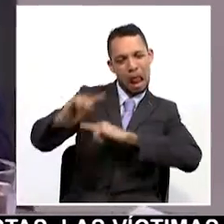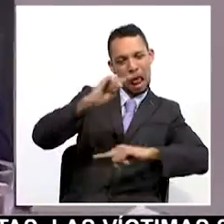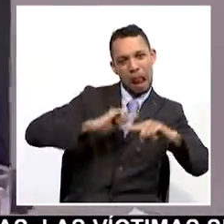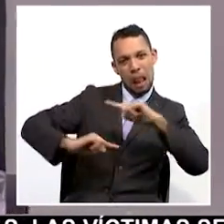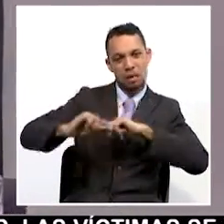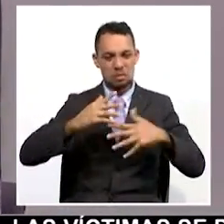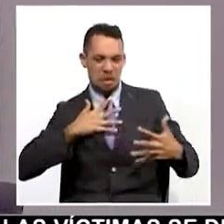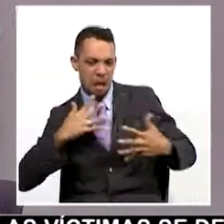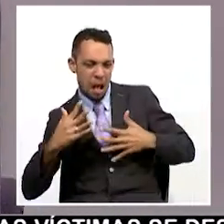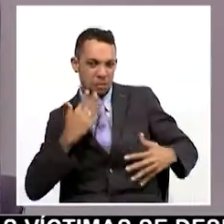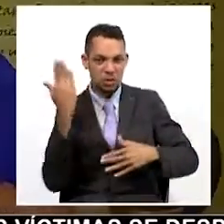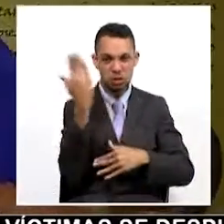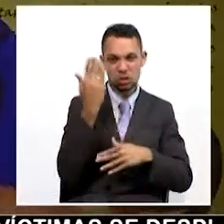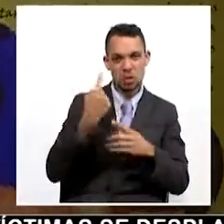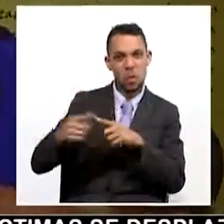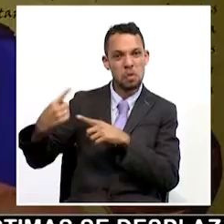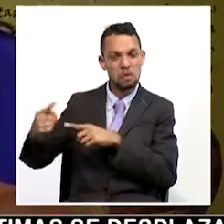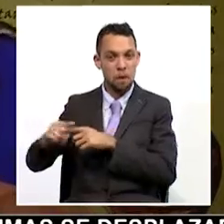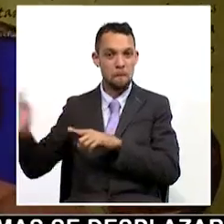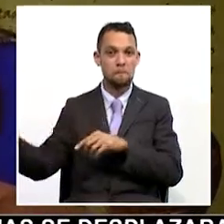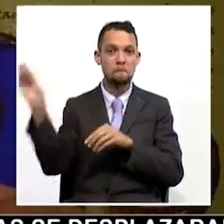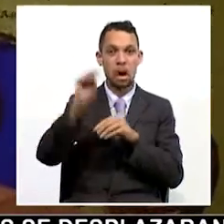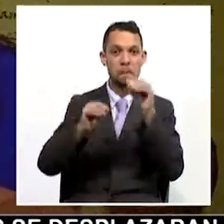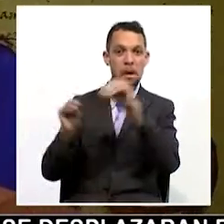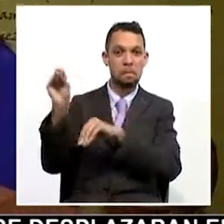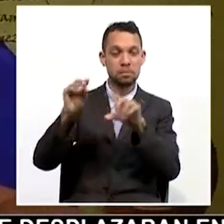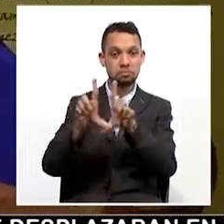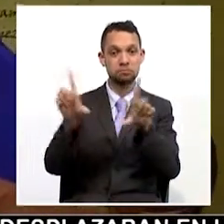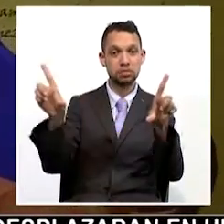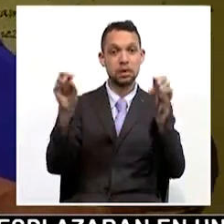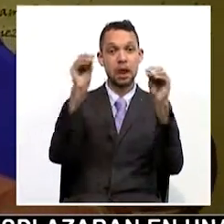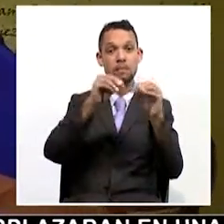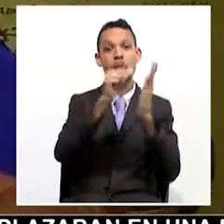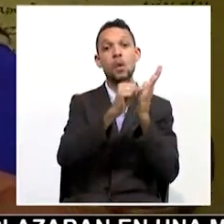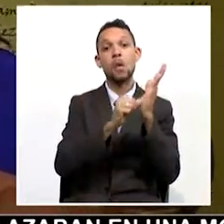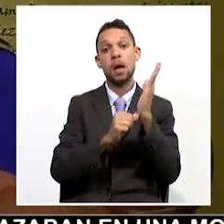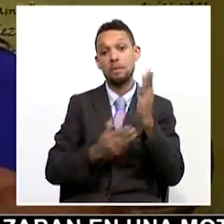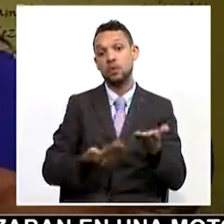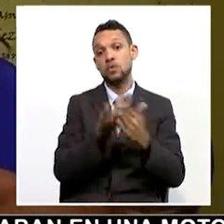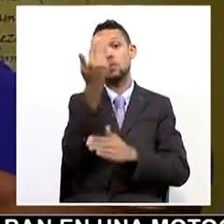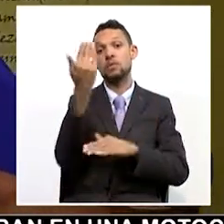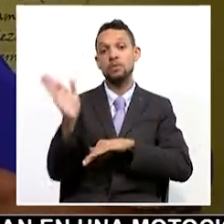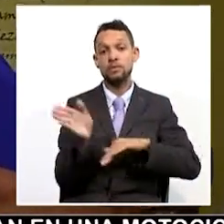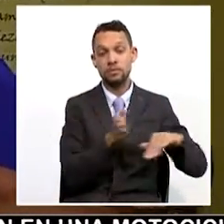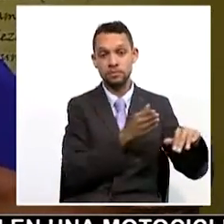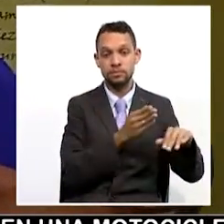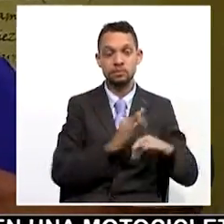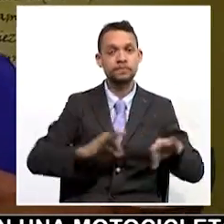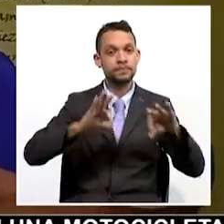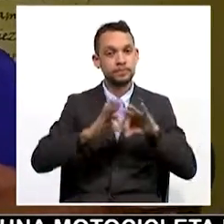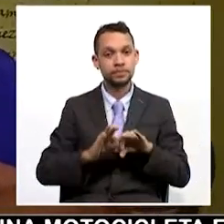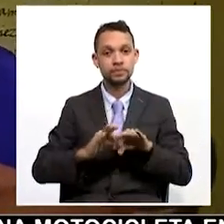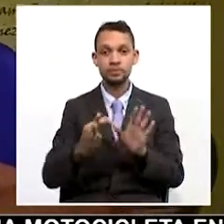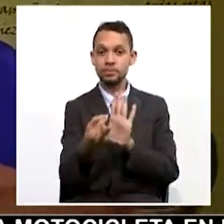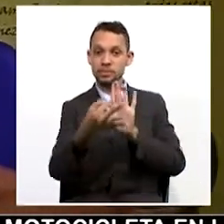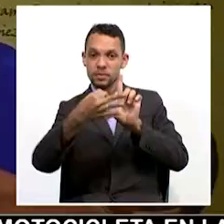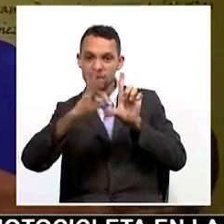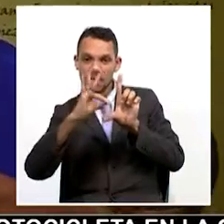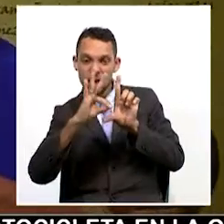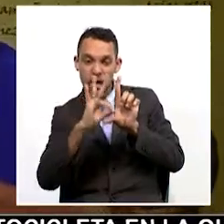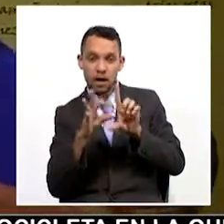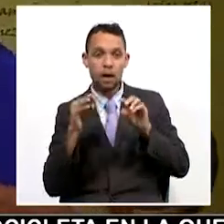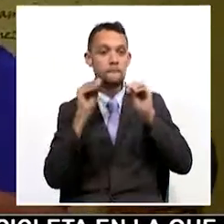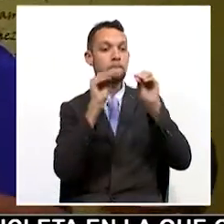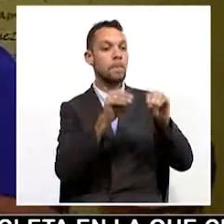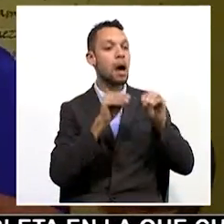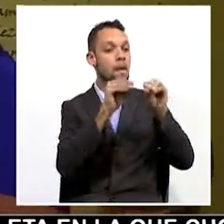contenidos disponibles exclusivos. Un posicionamiento de marca, una oxigenación a la marca que se necesita. No estamos haciendo